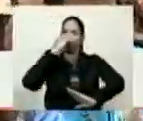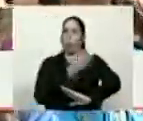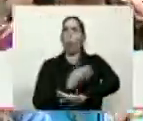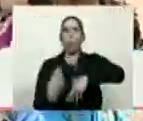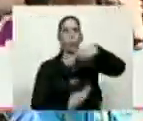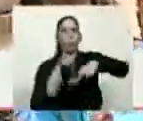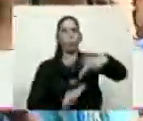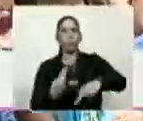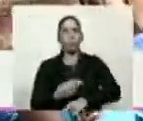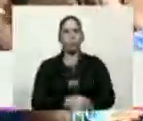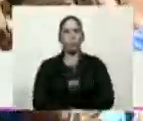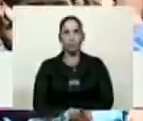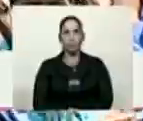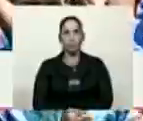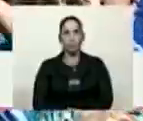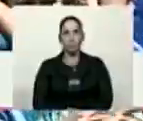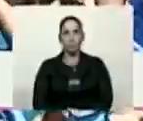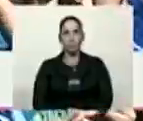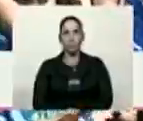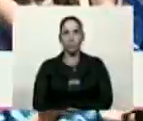Bolivariana.